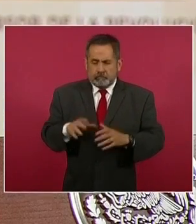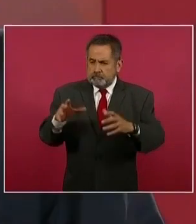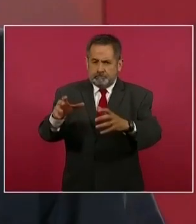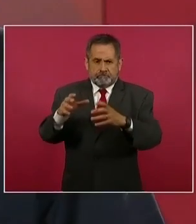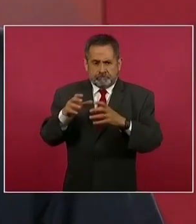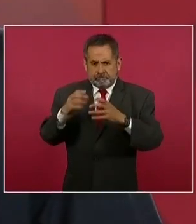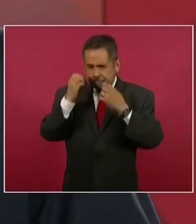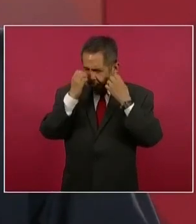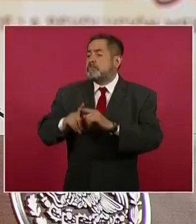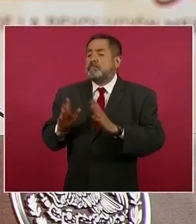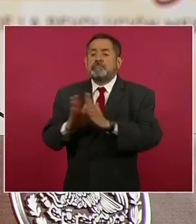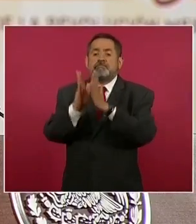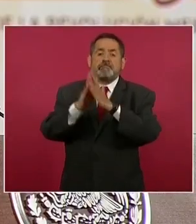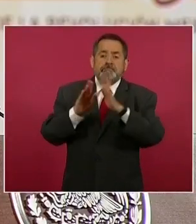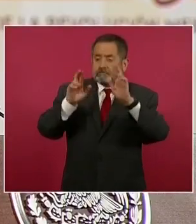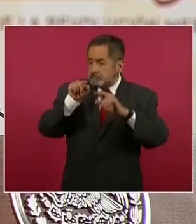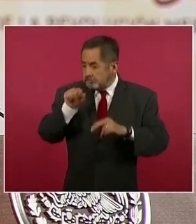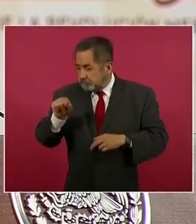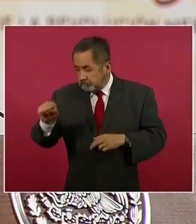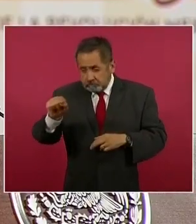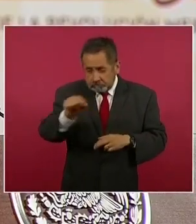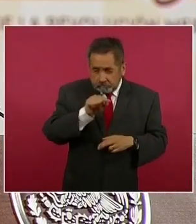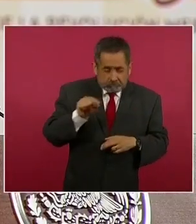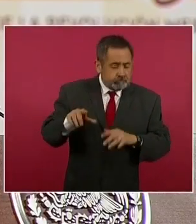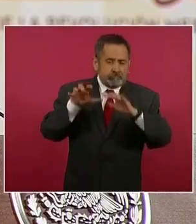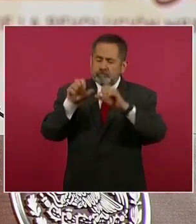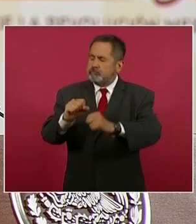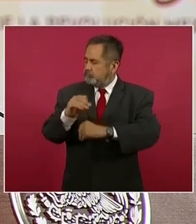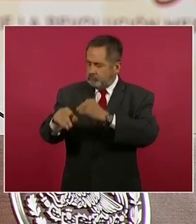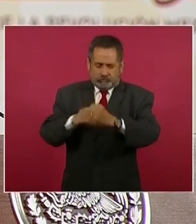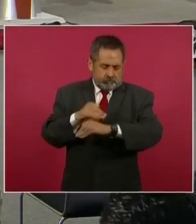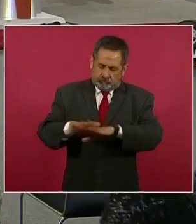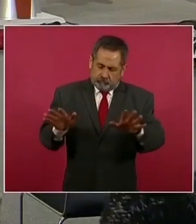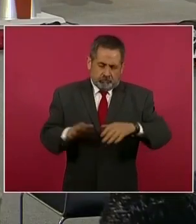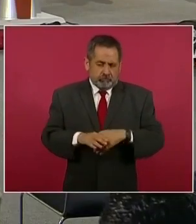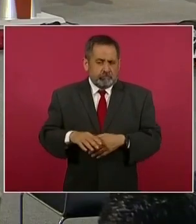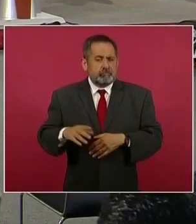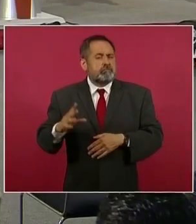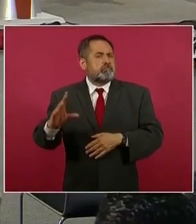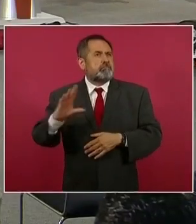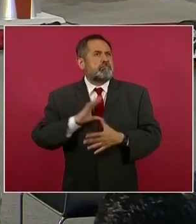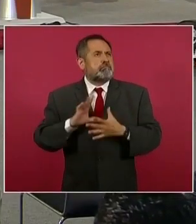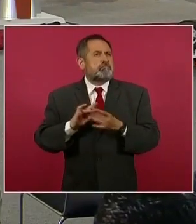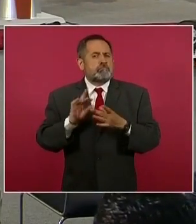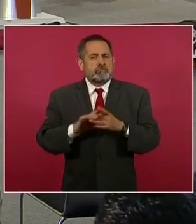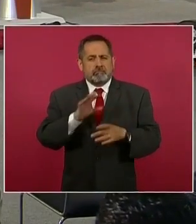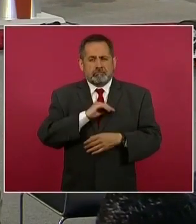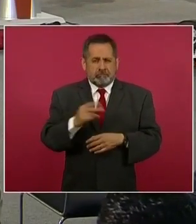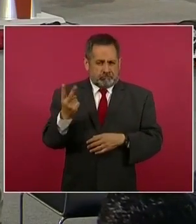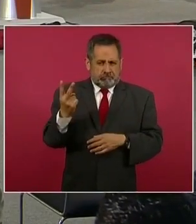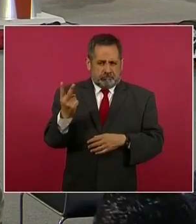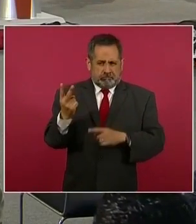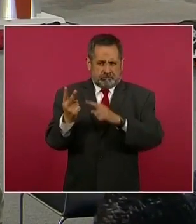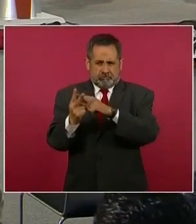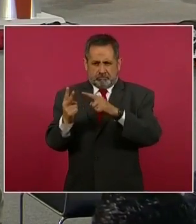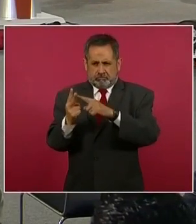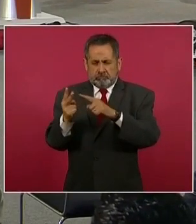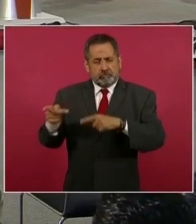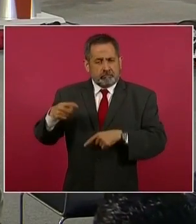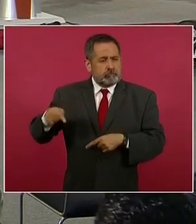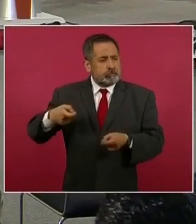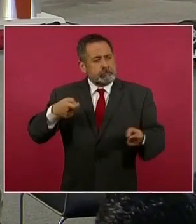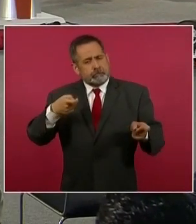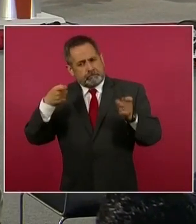disponibles para la investigación. En este caso, se habla de los dos que dispararon,